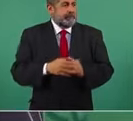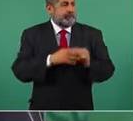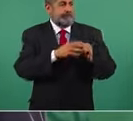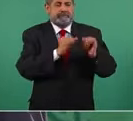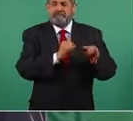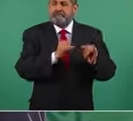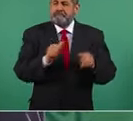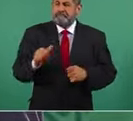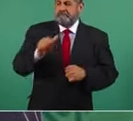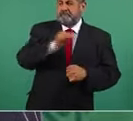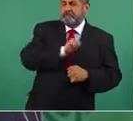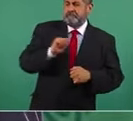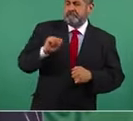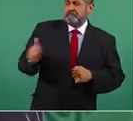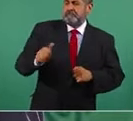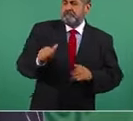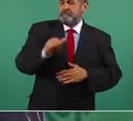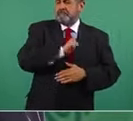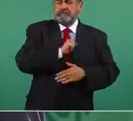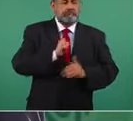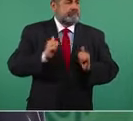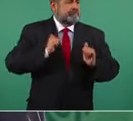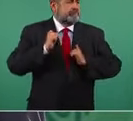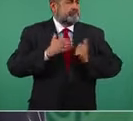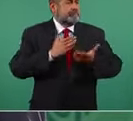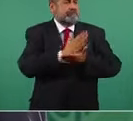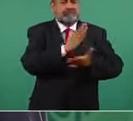individualista, muy egoísta,